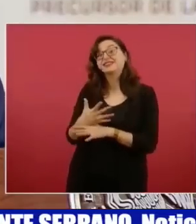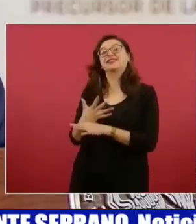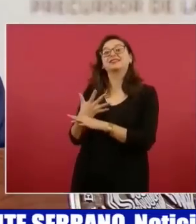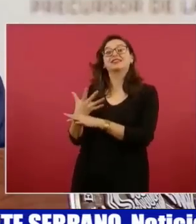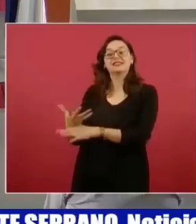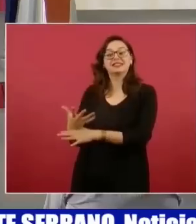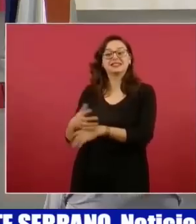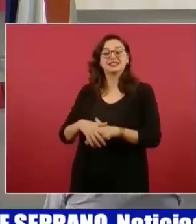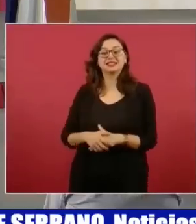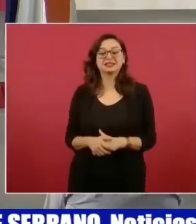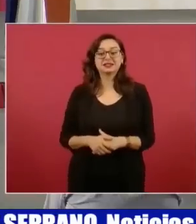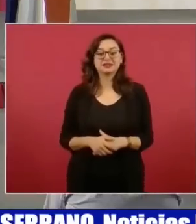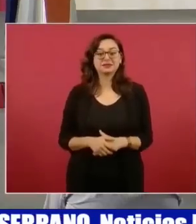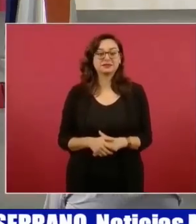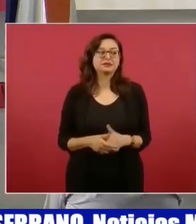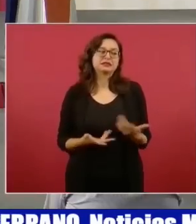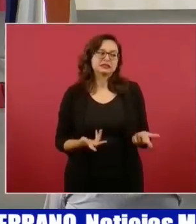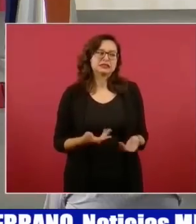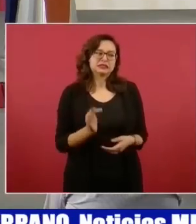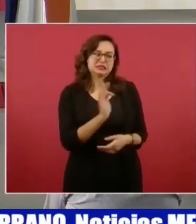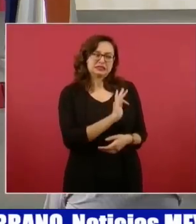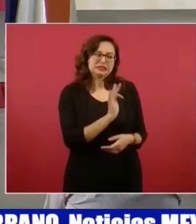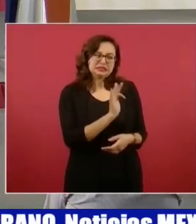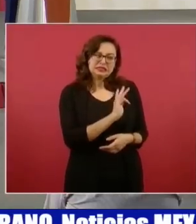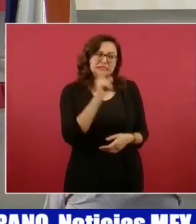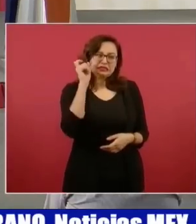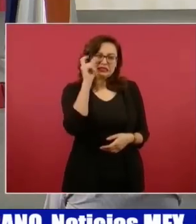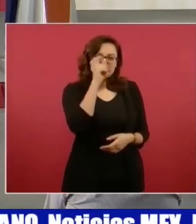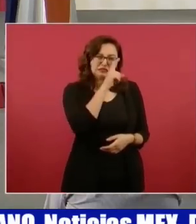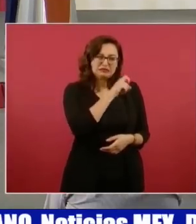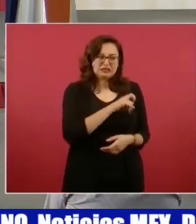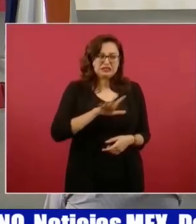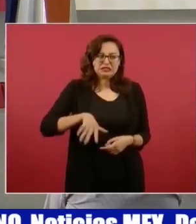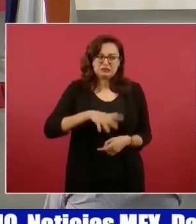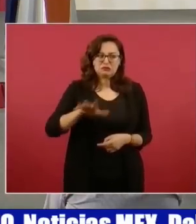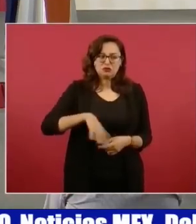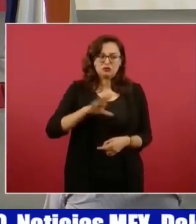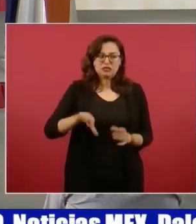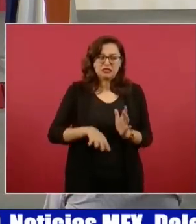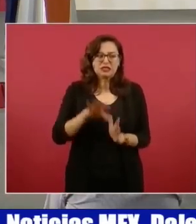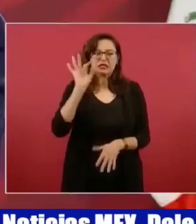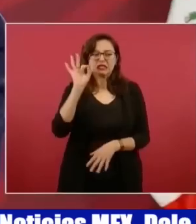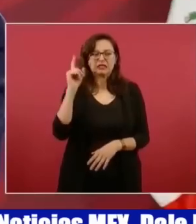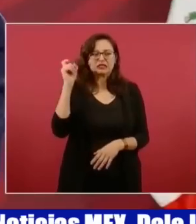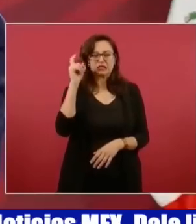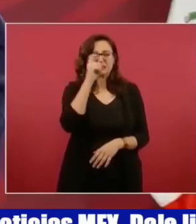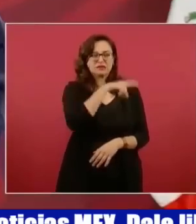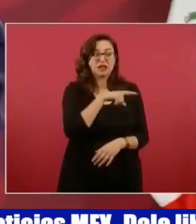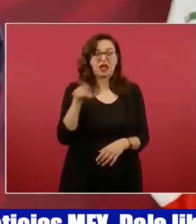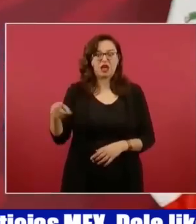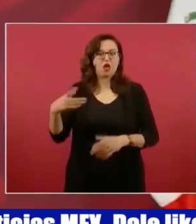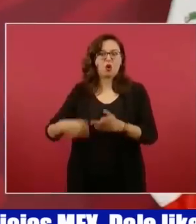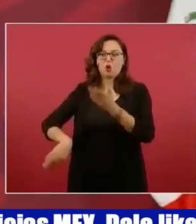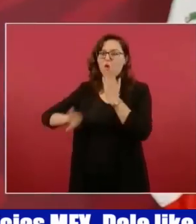la imagen? Les va a costar un poco conseguirla, pero creo que en campaña decía que yo estaba